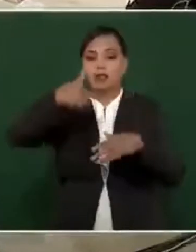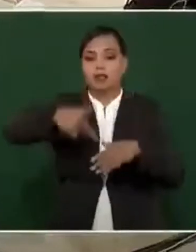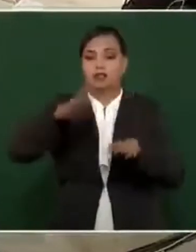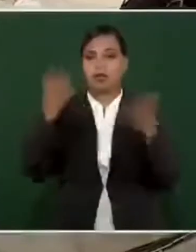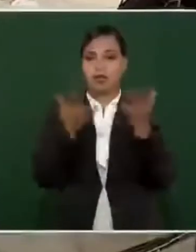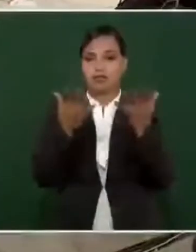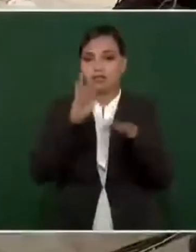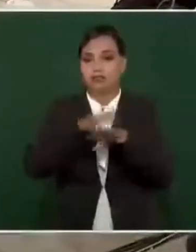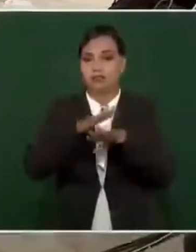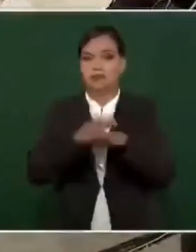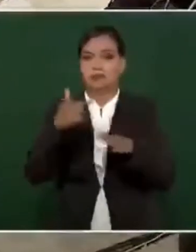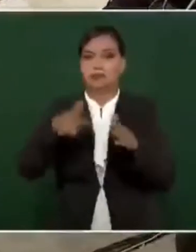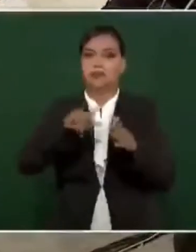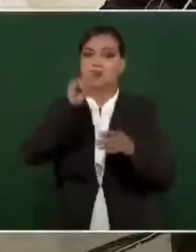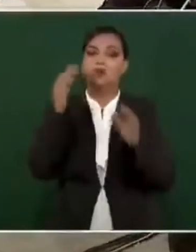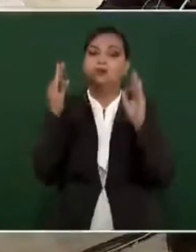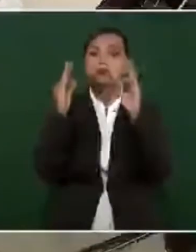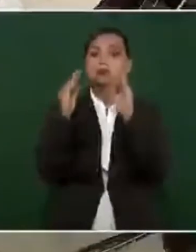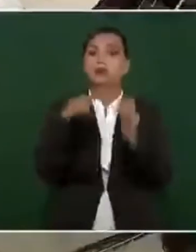en Texas,